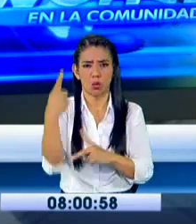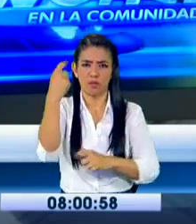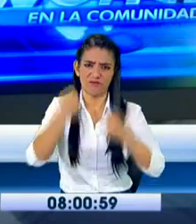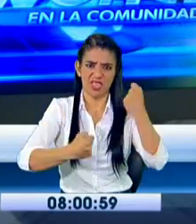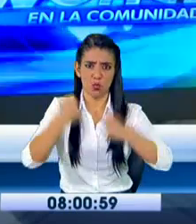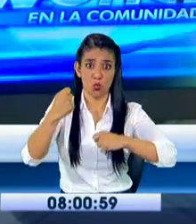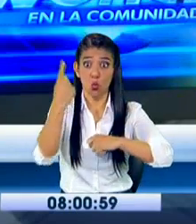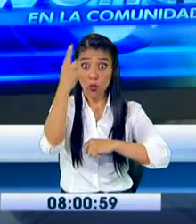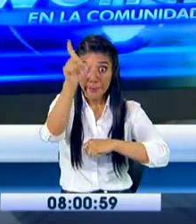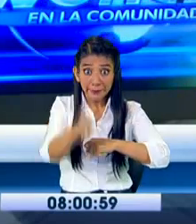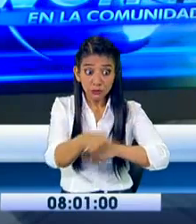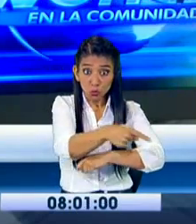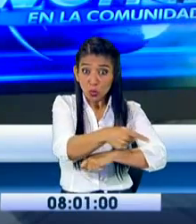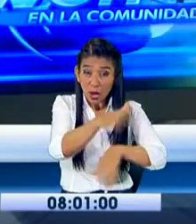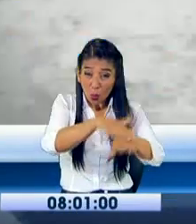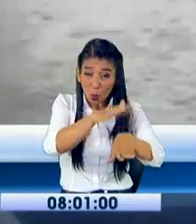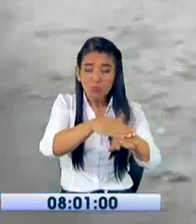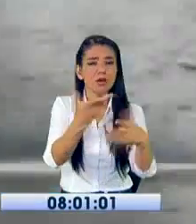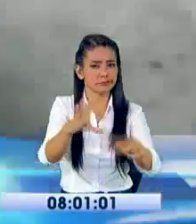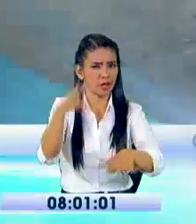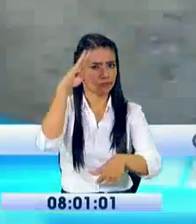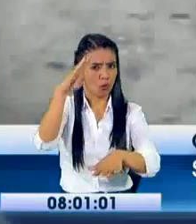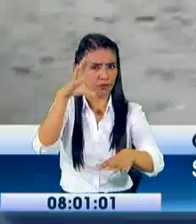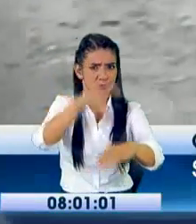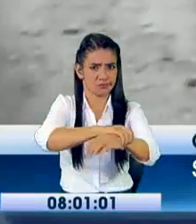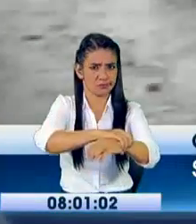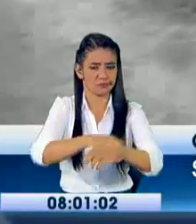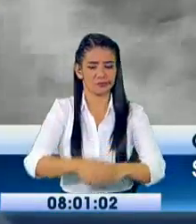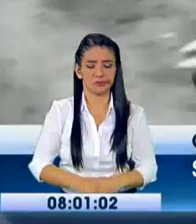fue capturado por la policía.